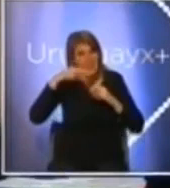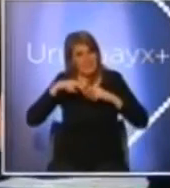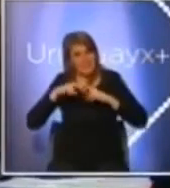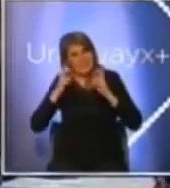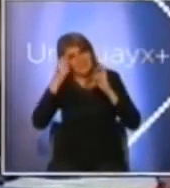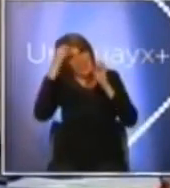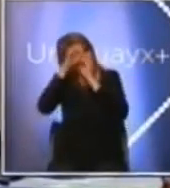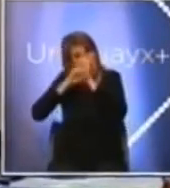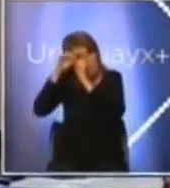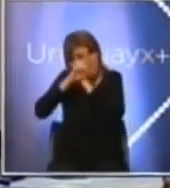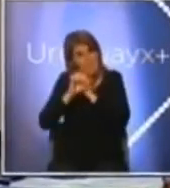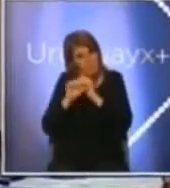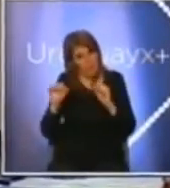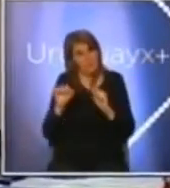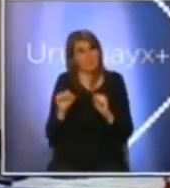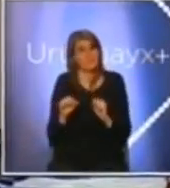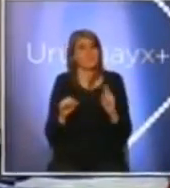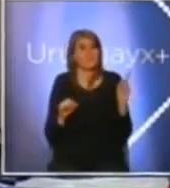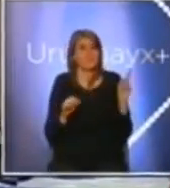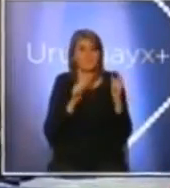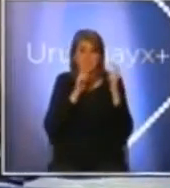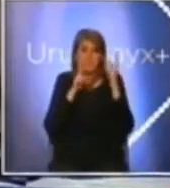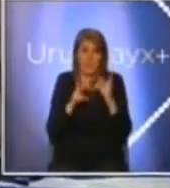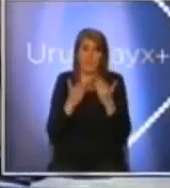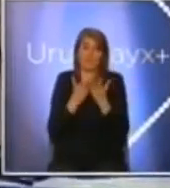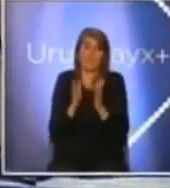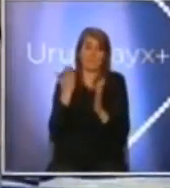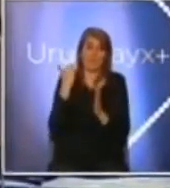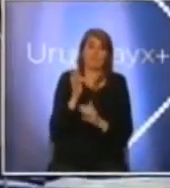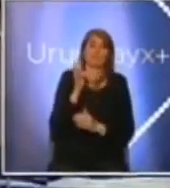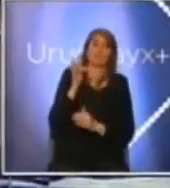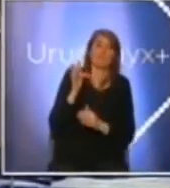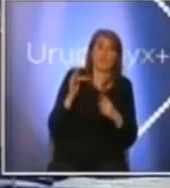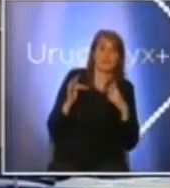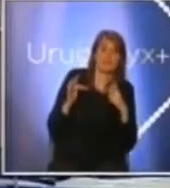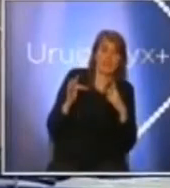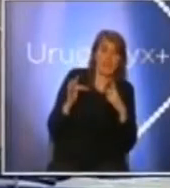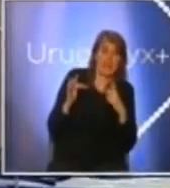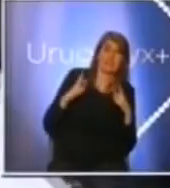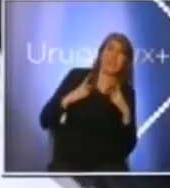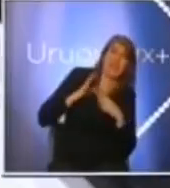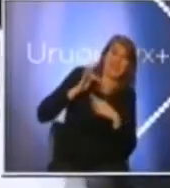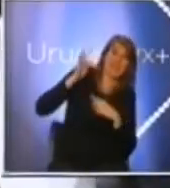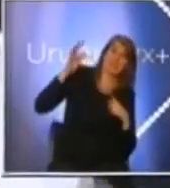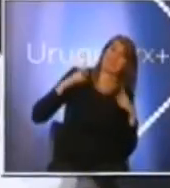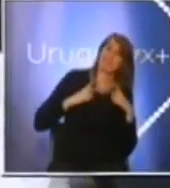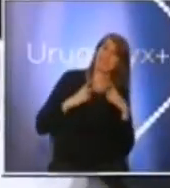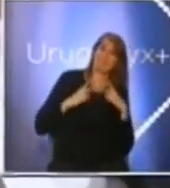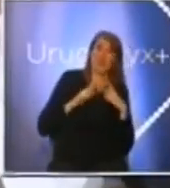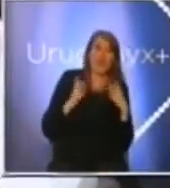amigos, reafirmo lo expresado al inicio de este encuentro, el futuro no se espera, al futuro se moldea desde el